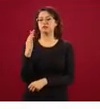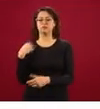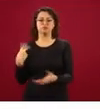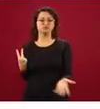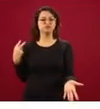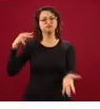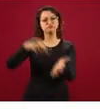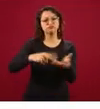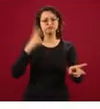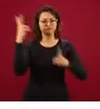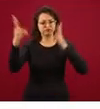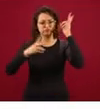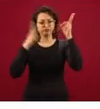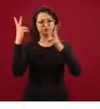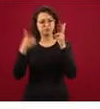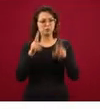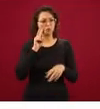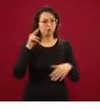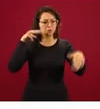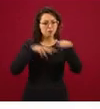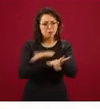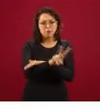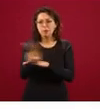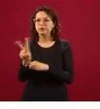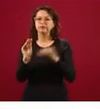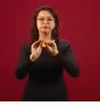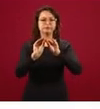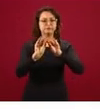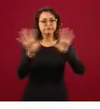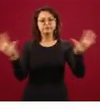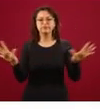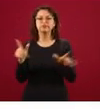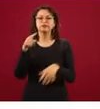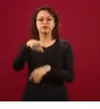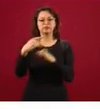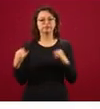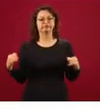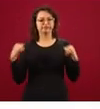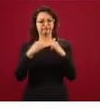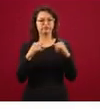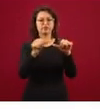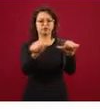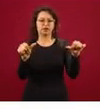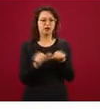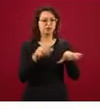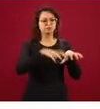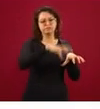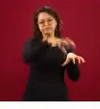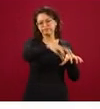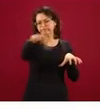esclarecedora. Pudieron visitar las distintas áreas del instituto, pudieron hablar de manera